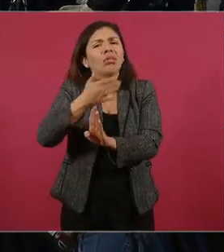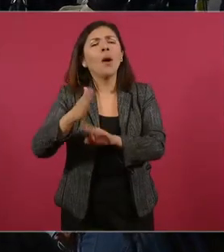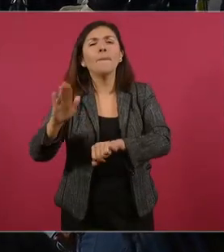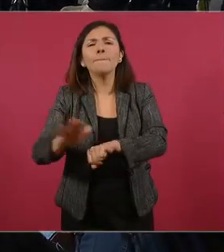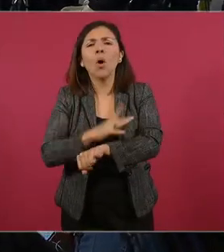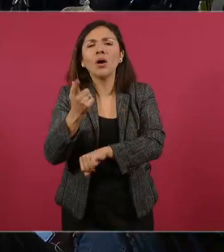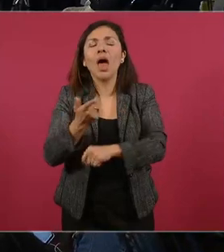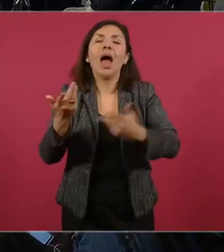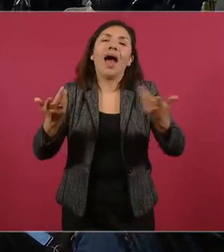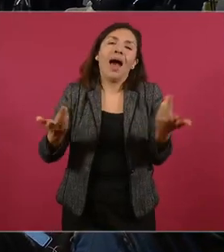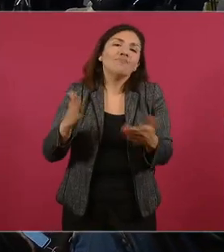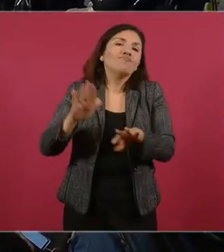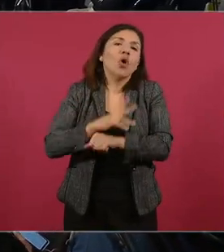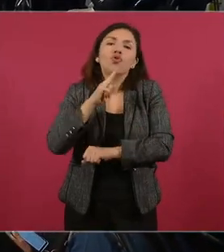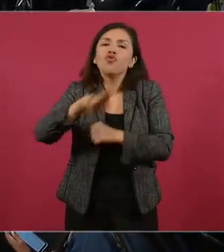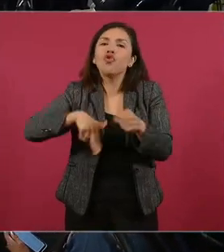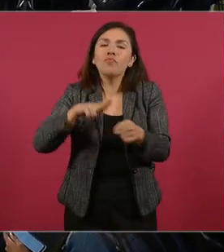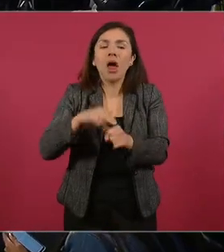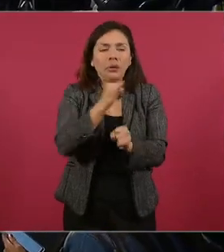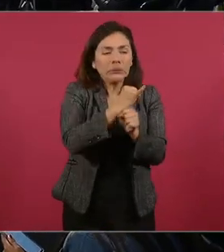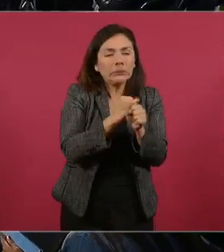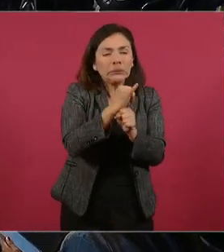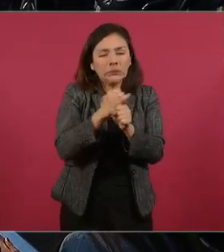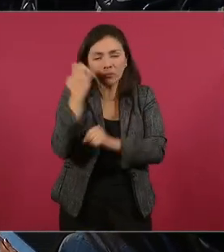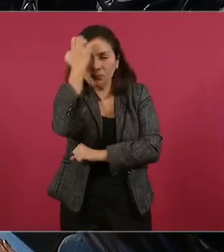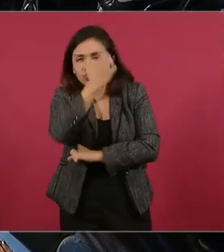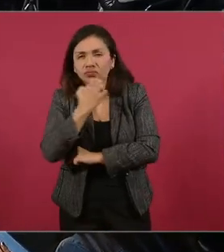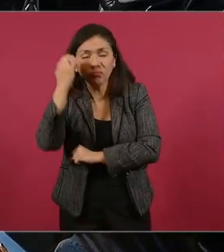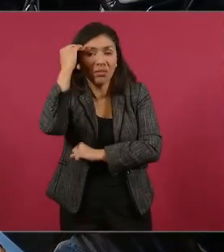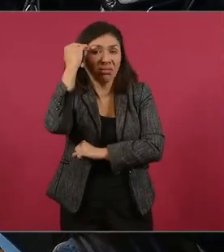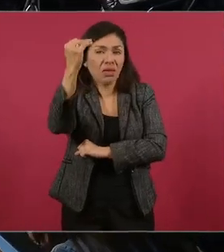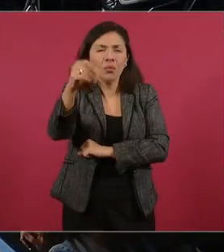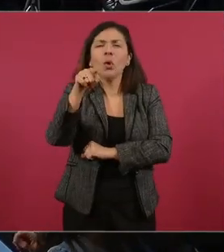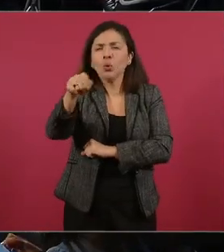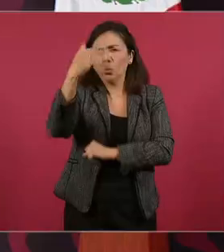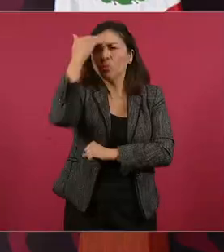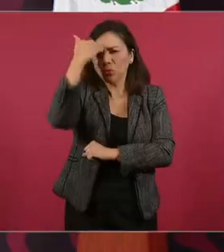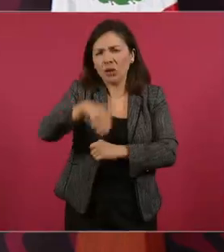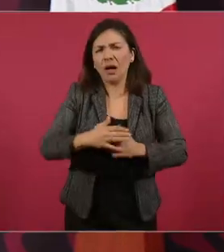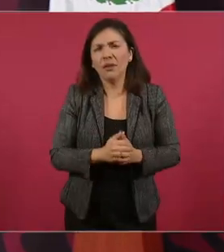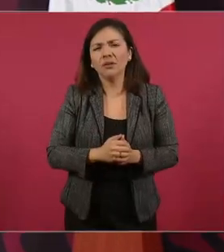Bueno, porque lleva tiempo esa investigación. ¿Sabes cuánto tiempo se llevaron